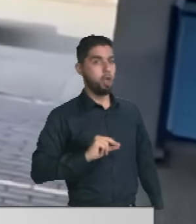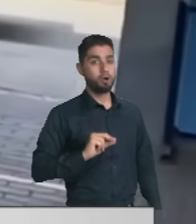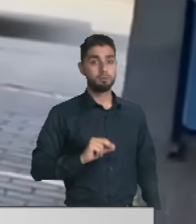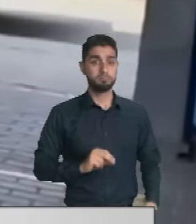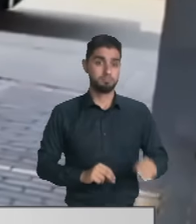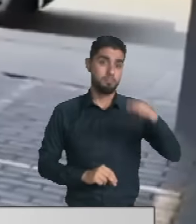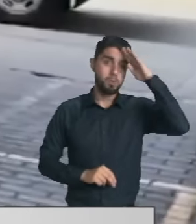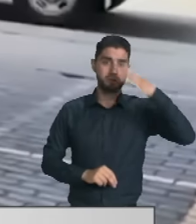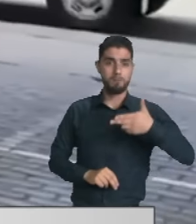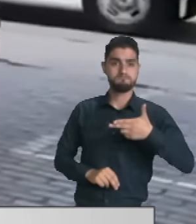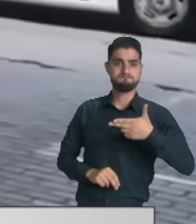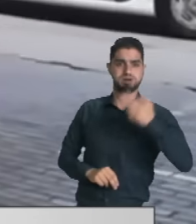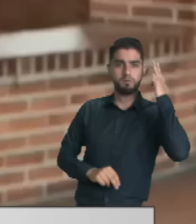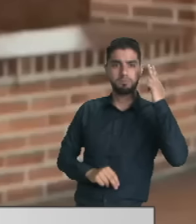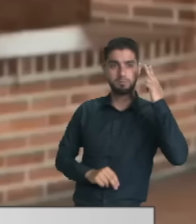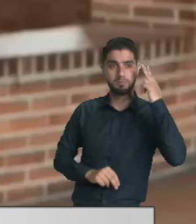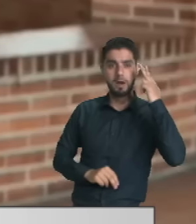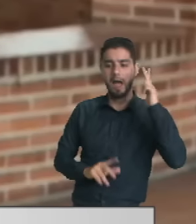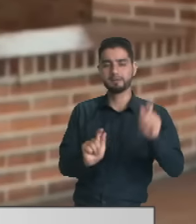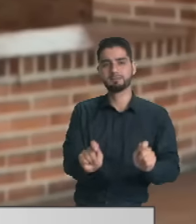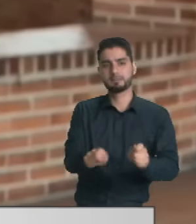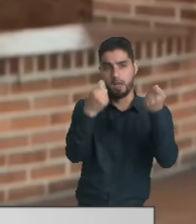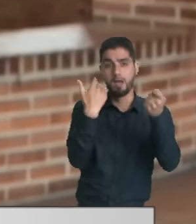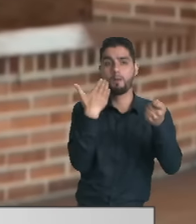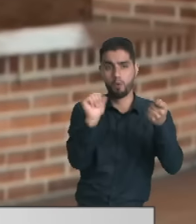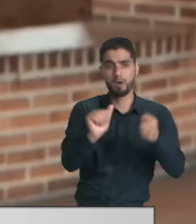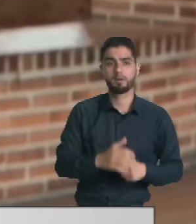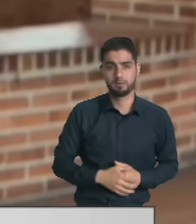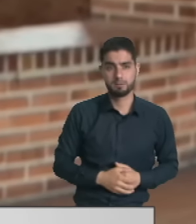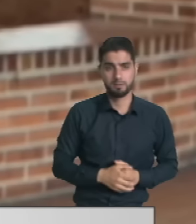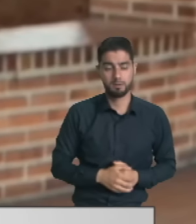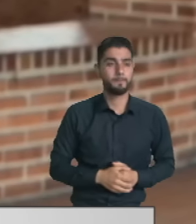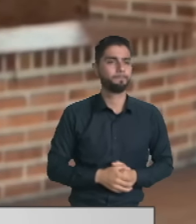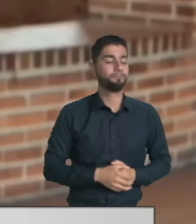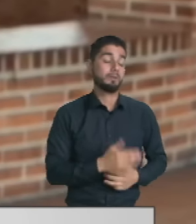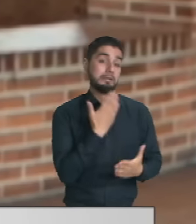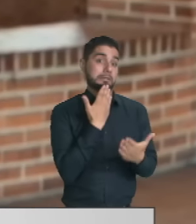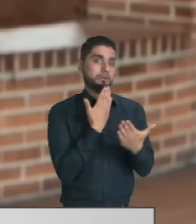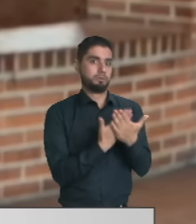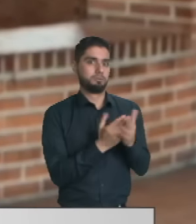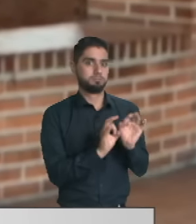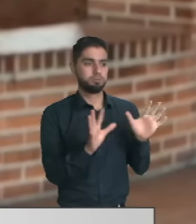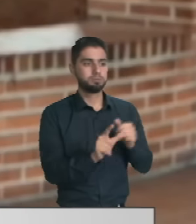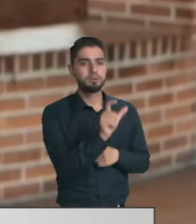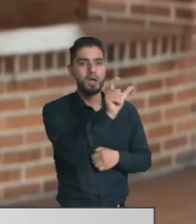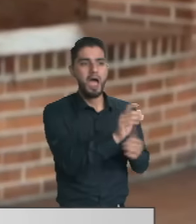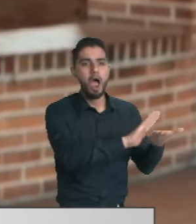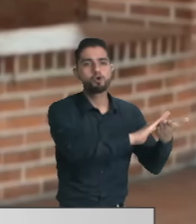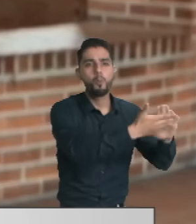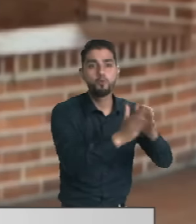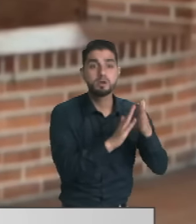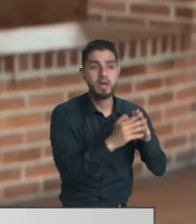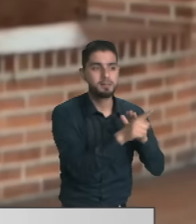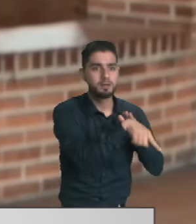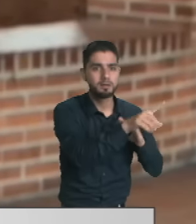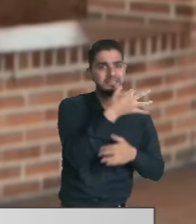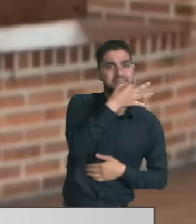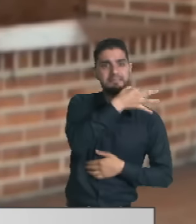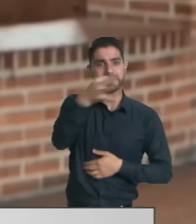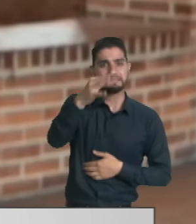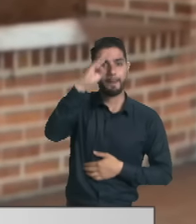hacerle un disparo para poder rescatar a la mujer. Gracias a la oportuna acción de la comunidad del municipio de Cerrito se